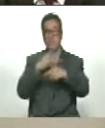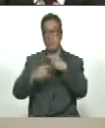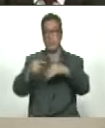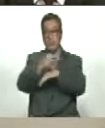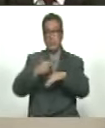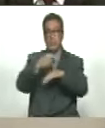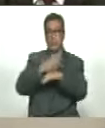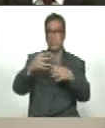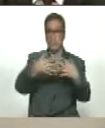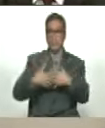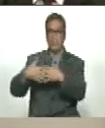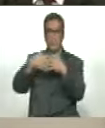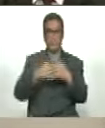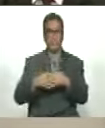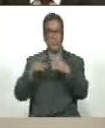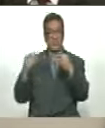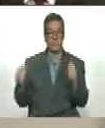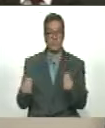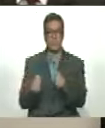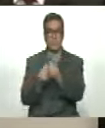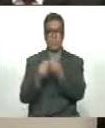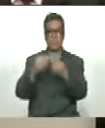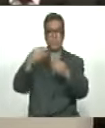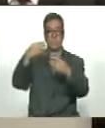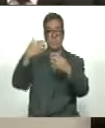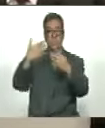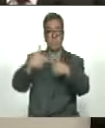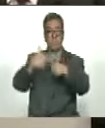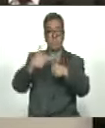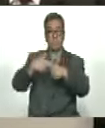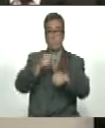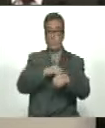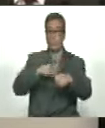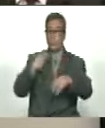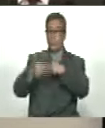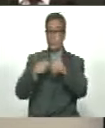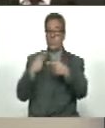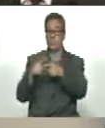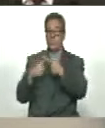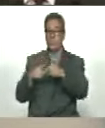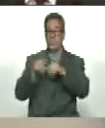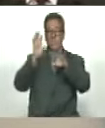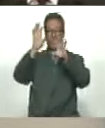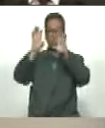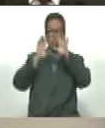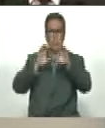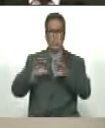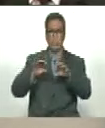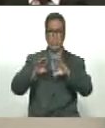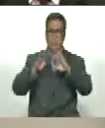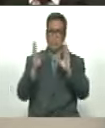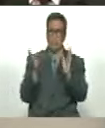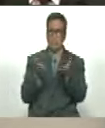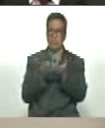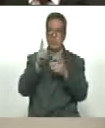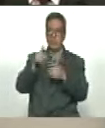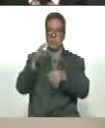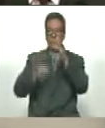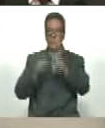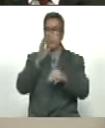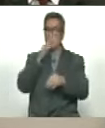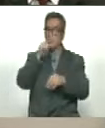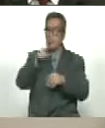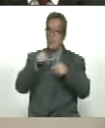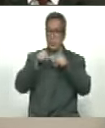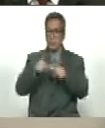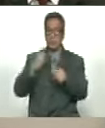gobierno norteamericano para que las compañías petroleras vengan a hacer lo que pueden hacer en cualquier país del planeta. Es decir, que es una injusticia que se